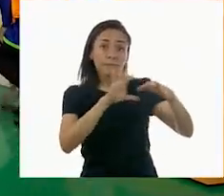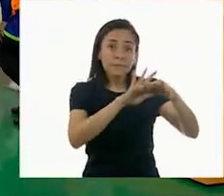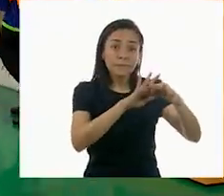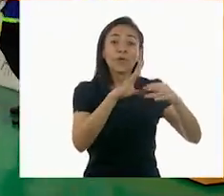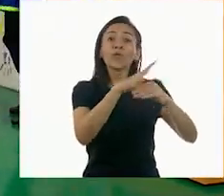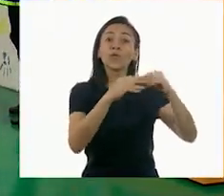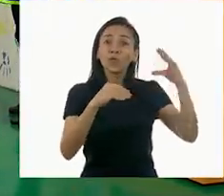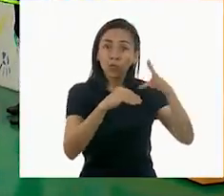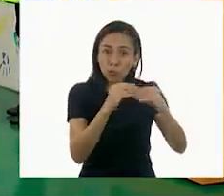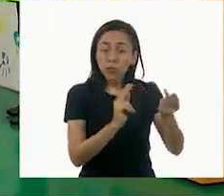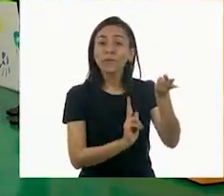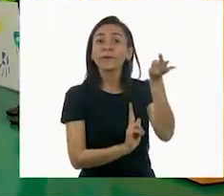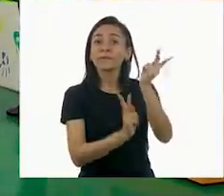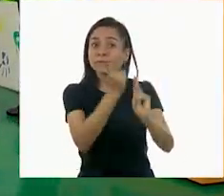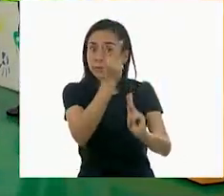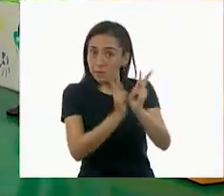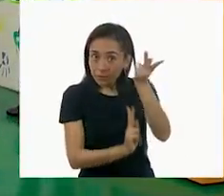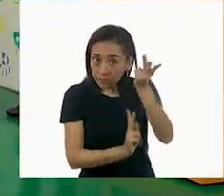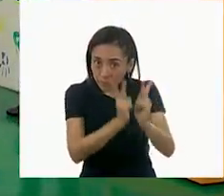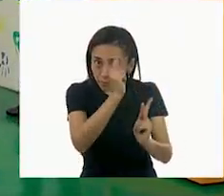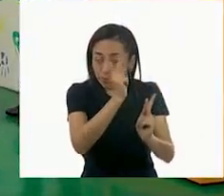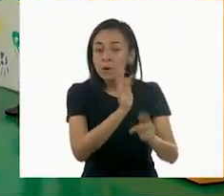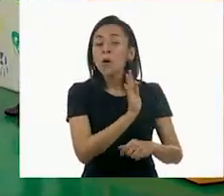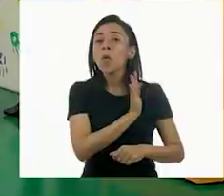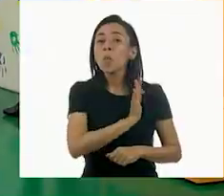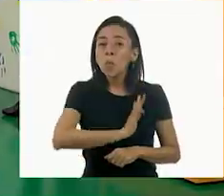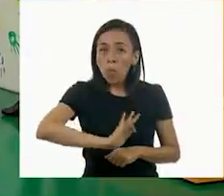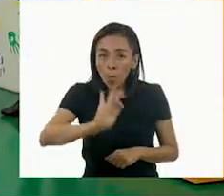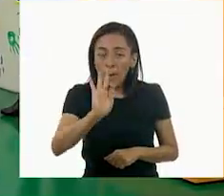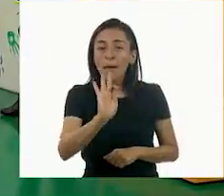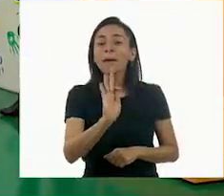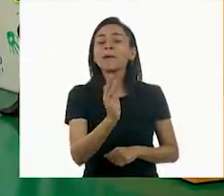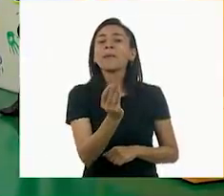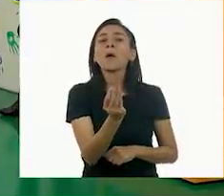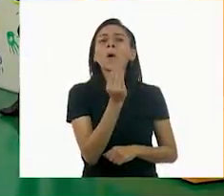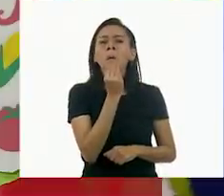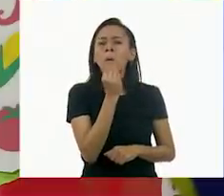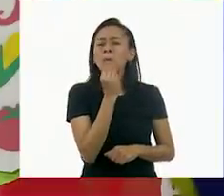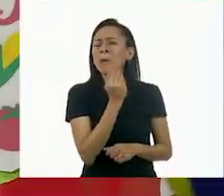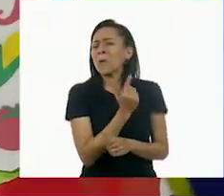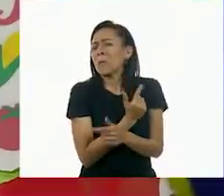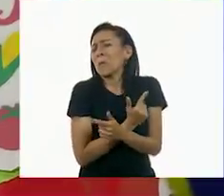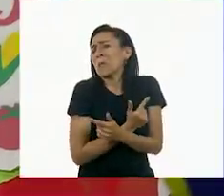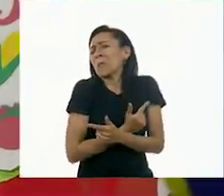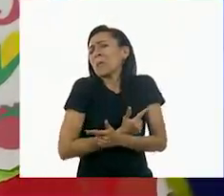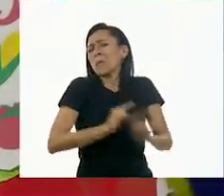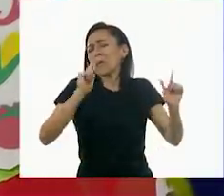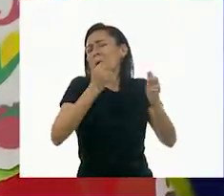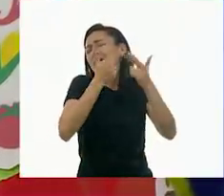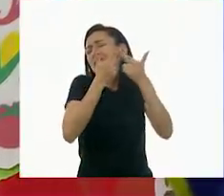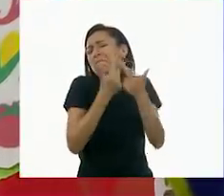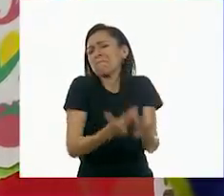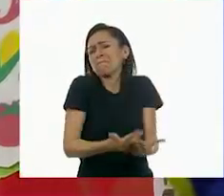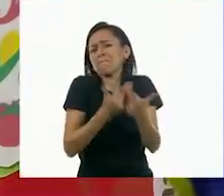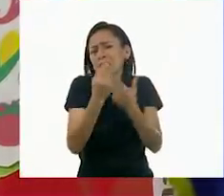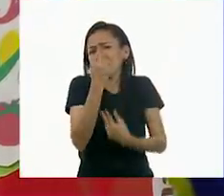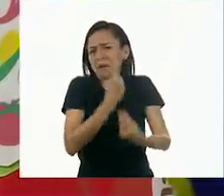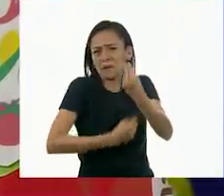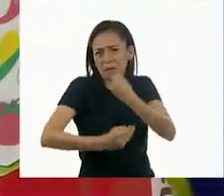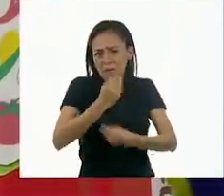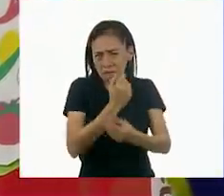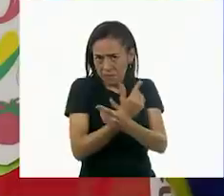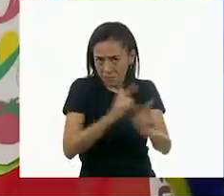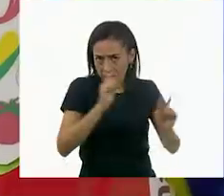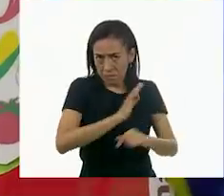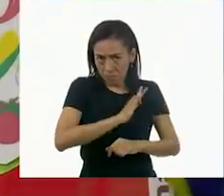verduras se consumen o se pueden consumir de manera ilimitada. Los alimentos que